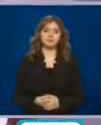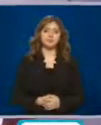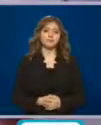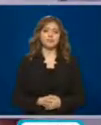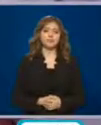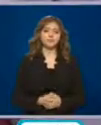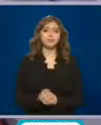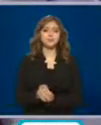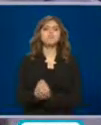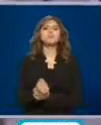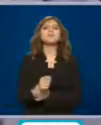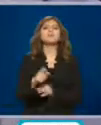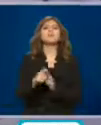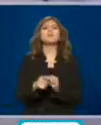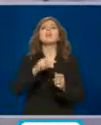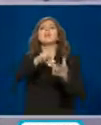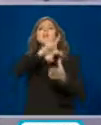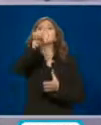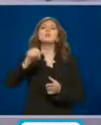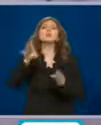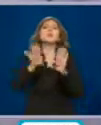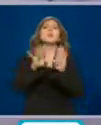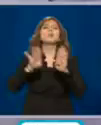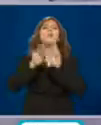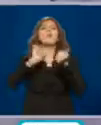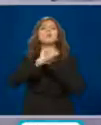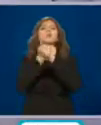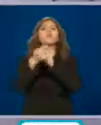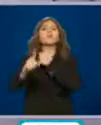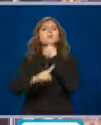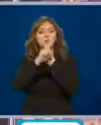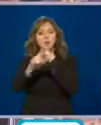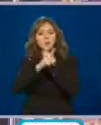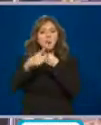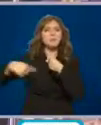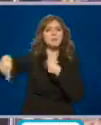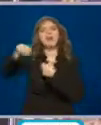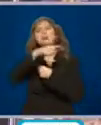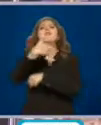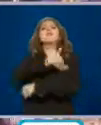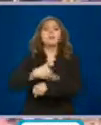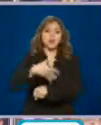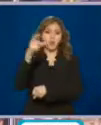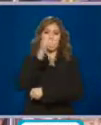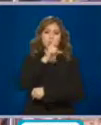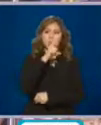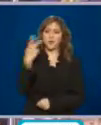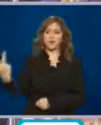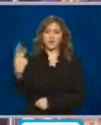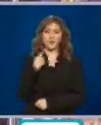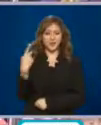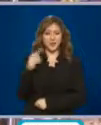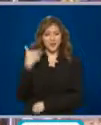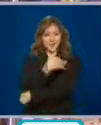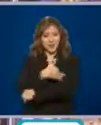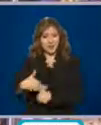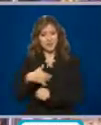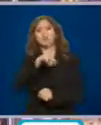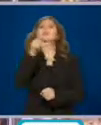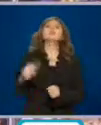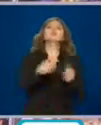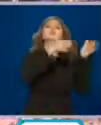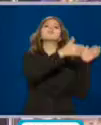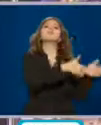mayor tensión, ¿no? ¿Por qué? Porque cuando empezamos a formar una familia de manera inicial o natural, pues vamos pasando por